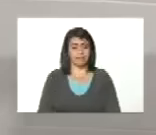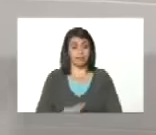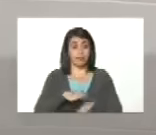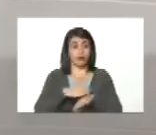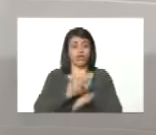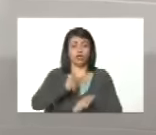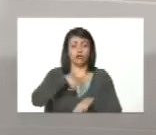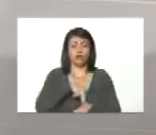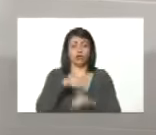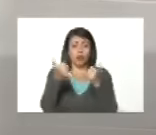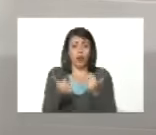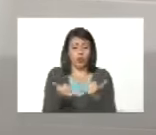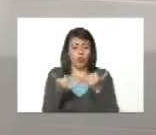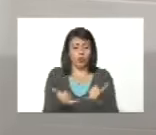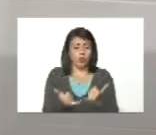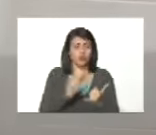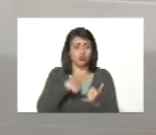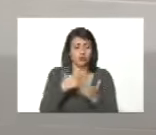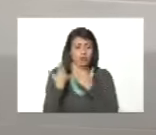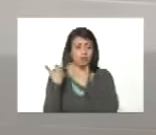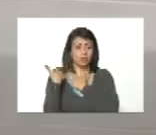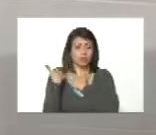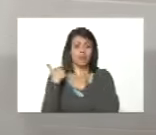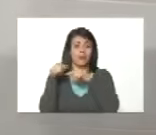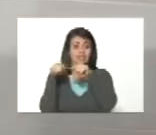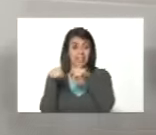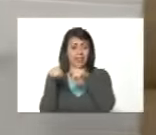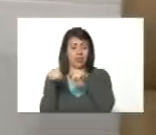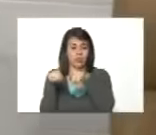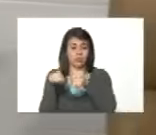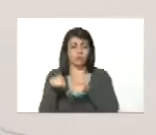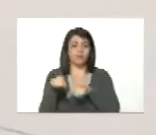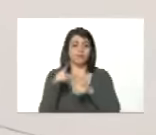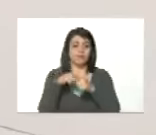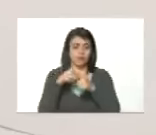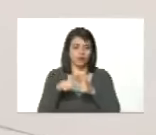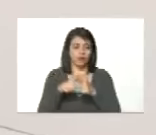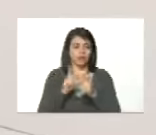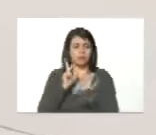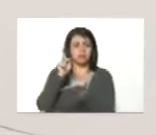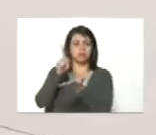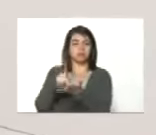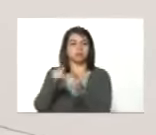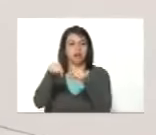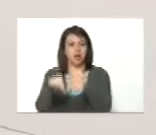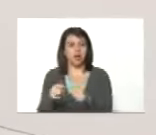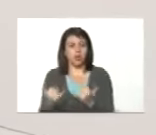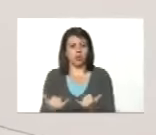porque somos nosotros ahora los que nos vamos a encargar del tema. Y por eso lo pusieron,